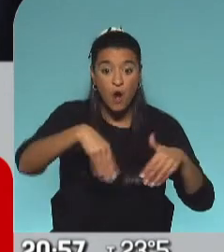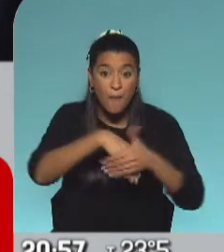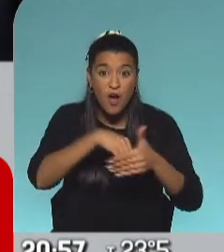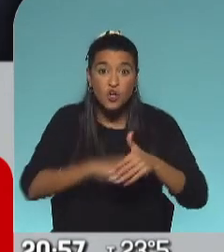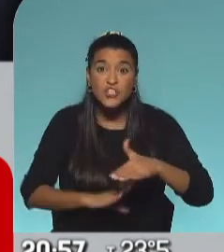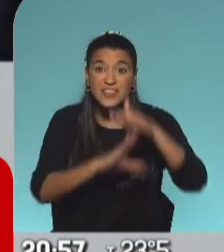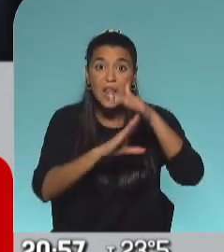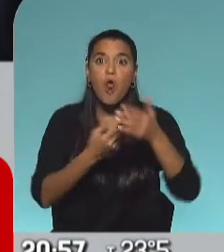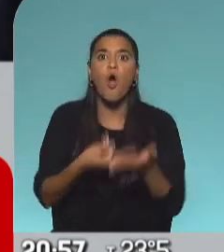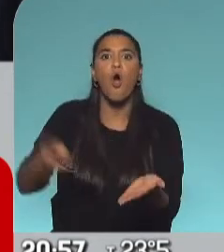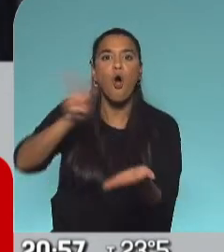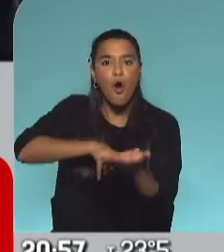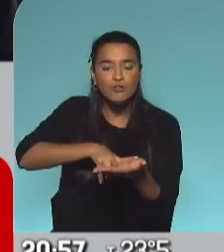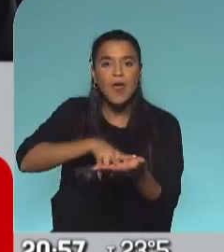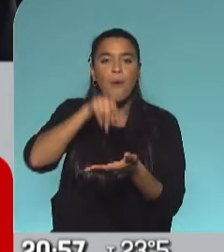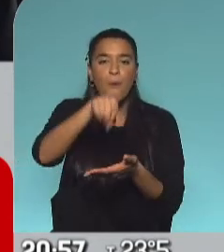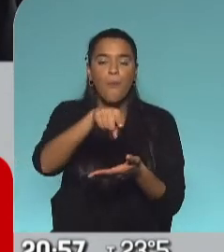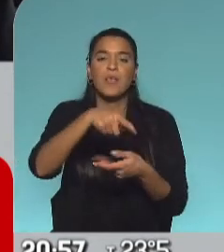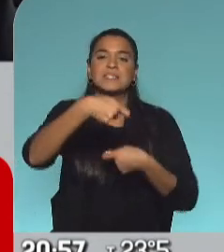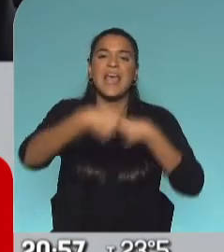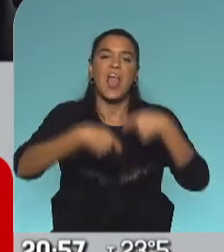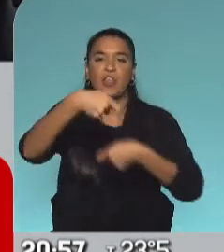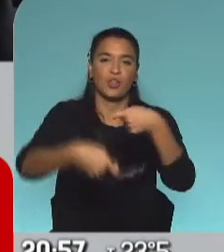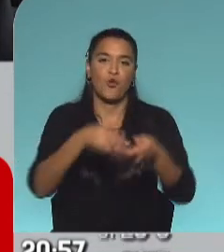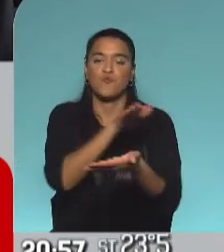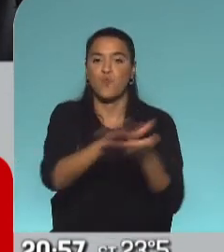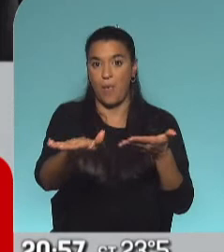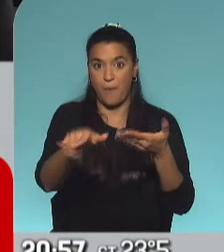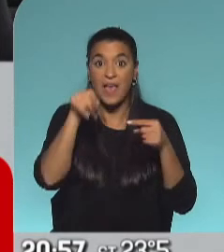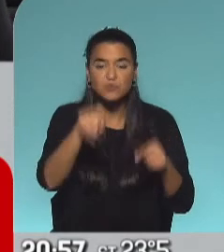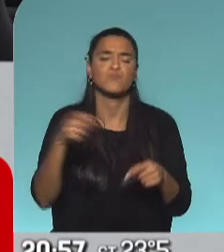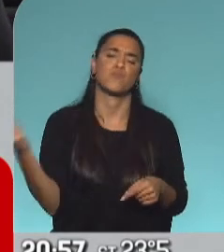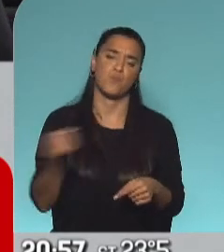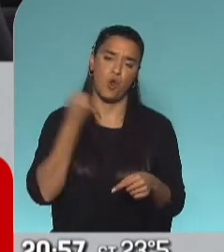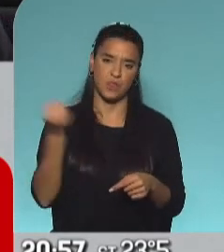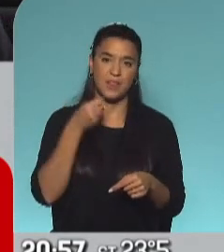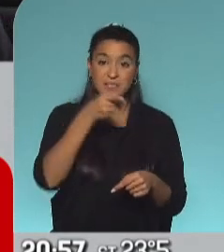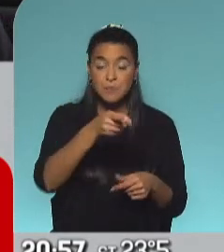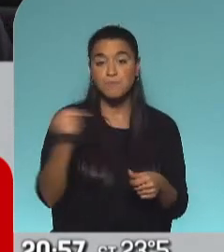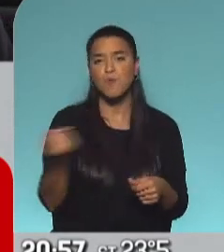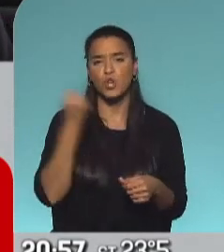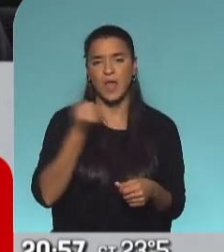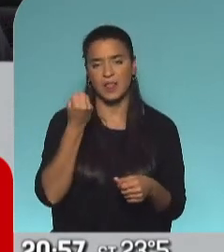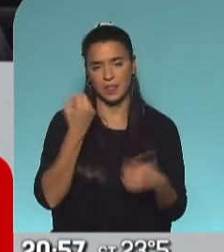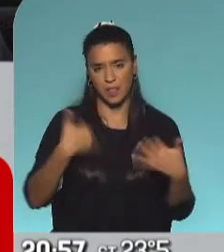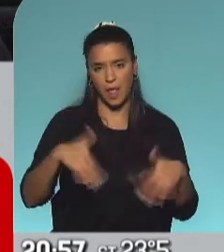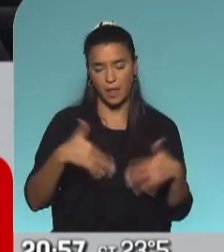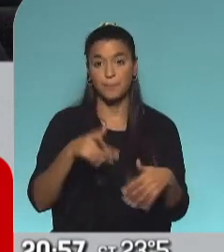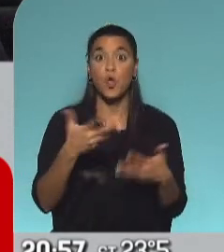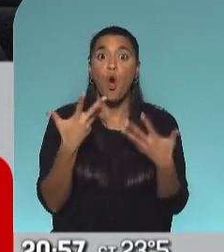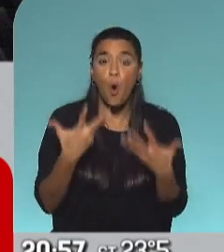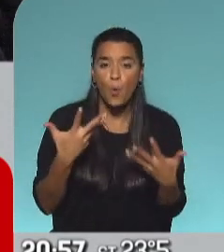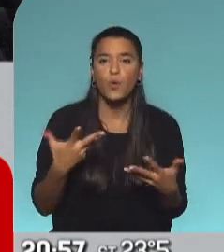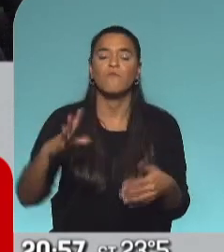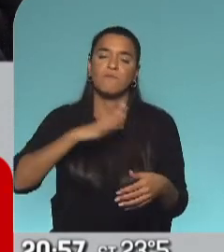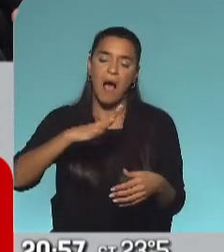en volver a sacar una nueva línea de crédito, por ejemplo. Bueno, eso es importante que se sepa. Obviamente que